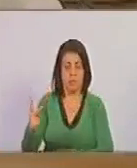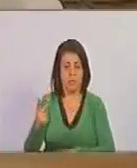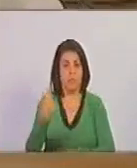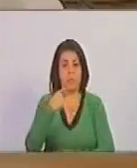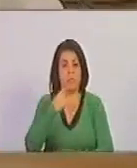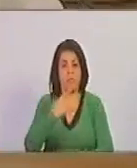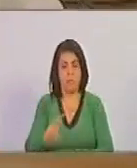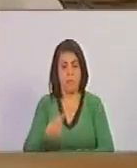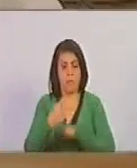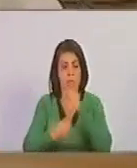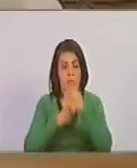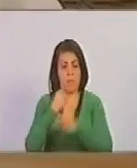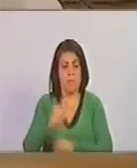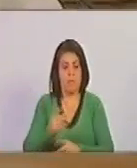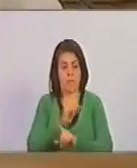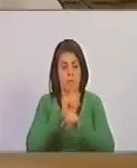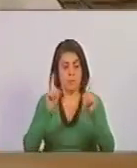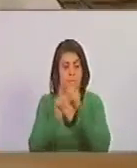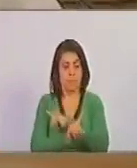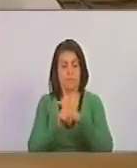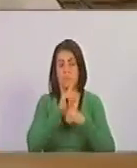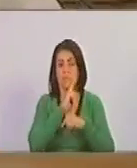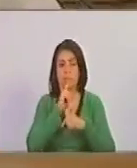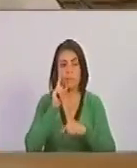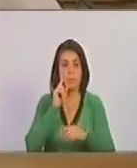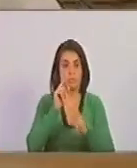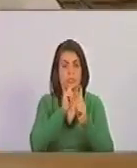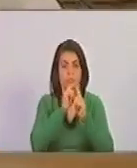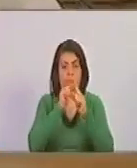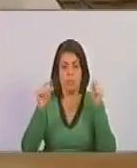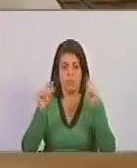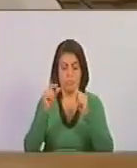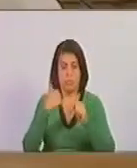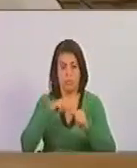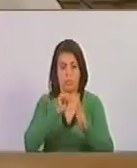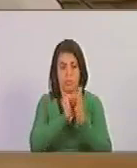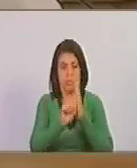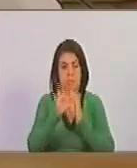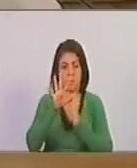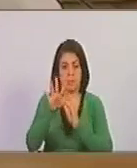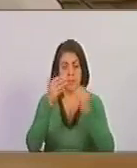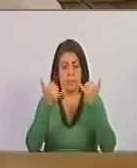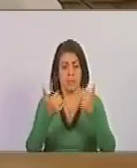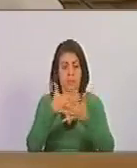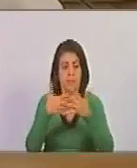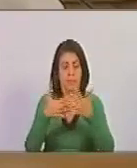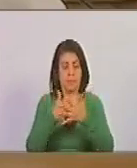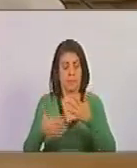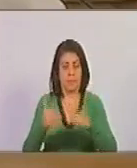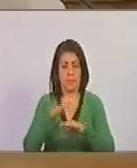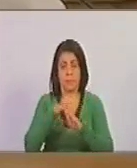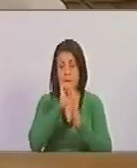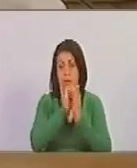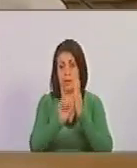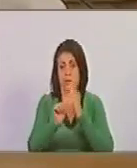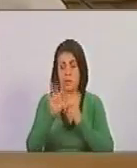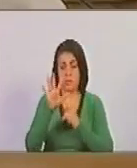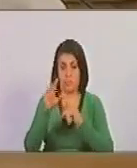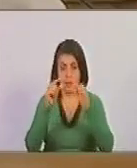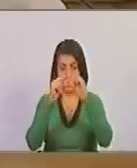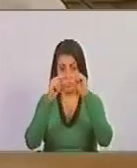Se propone aprobar un nuevo epígrafe del artículo 5, el cual queda redactado en los siguientes términos.